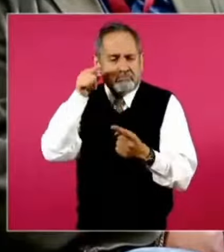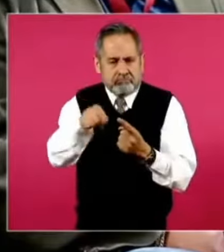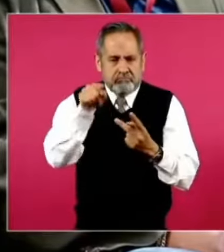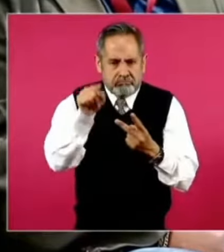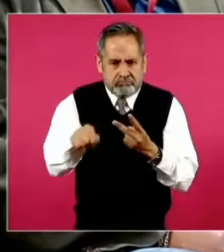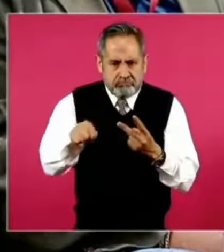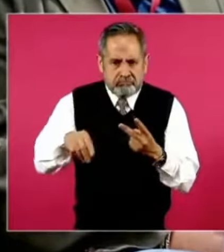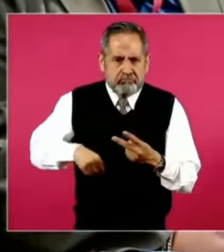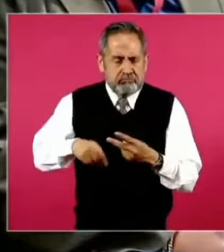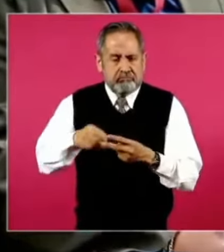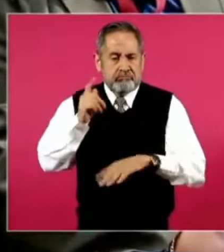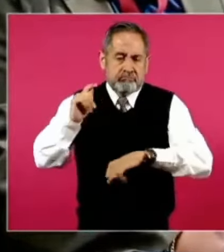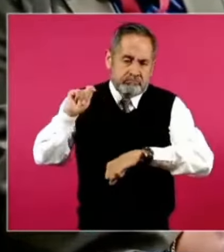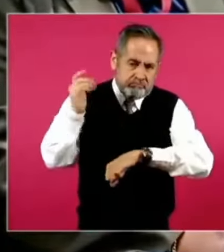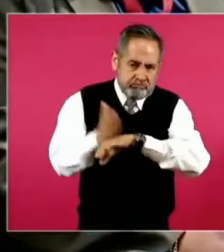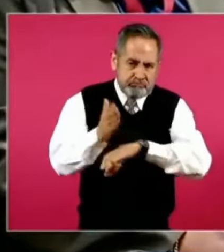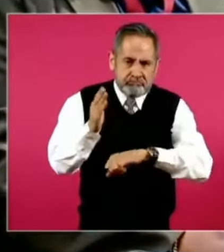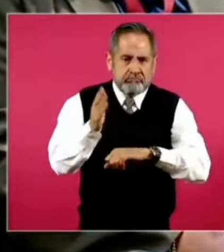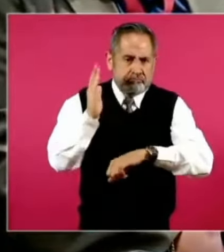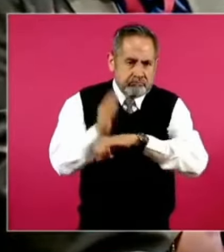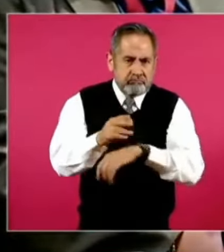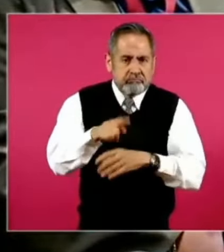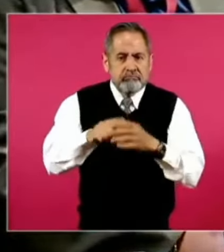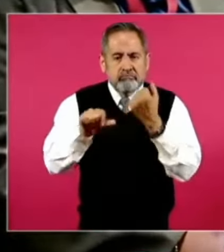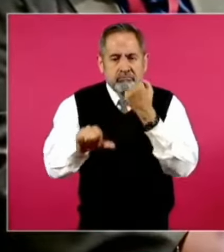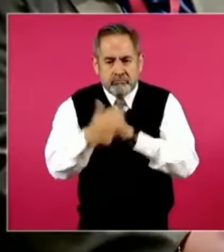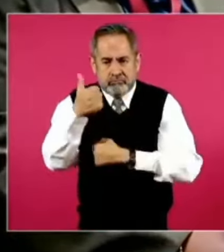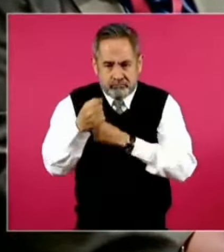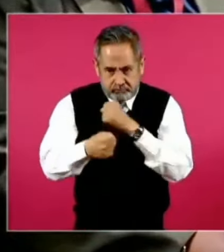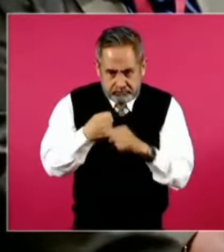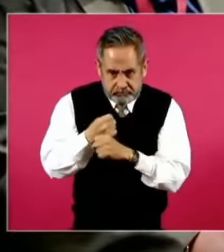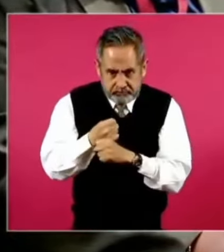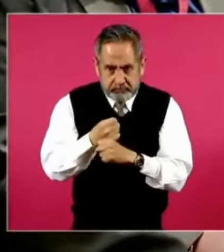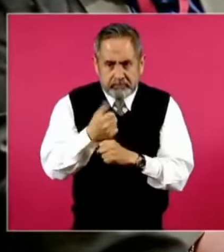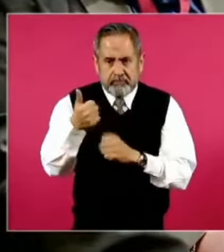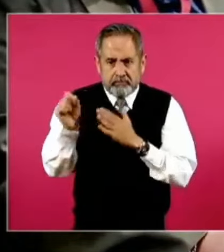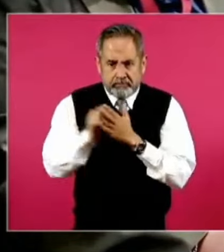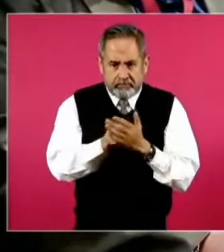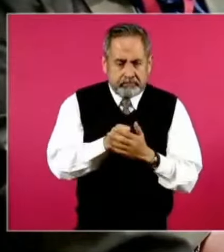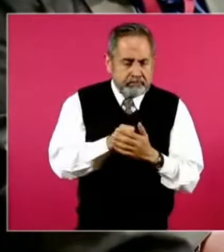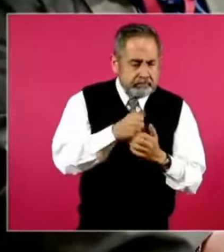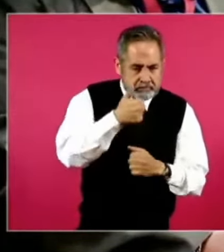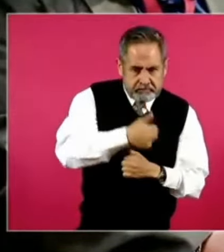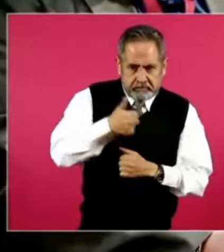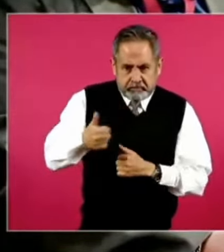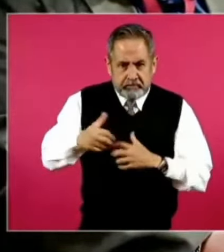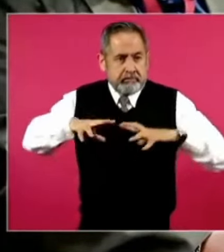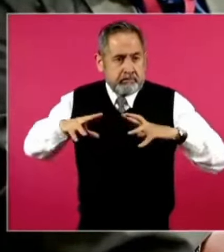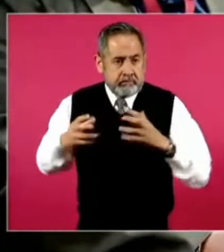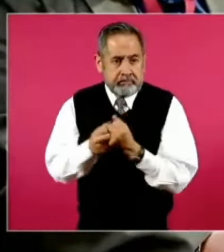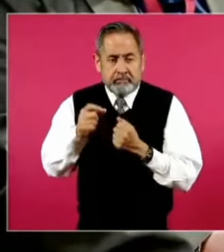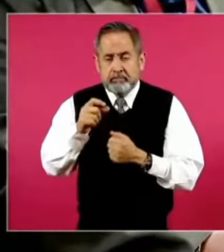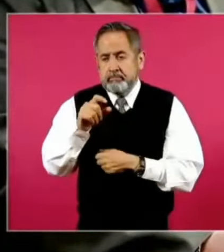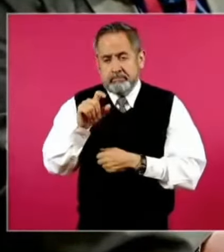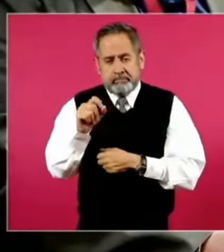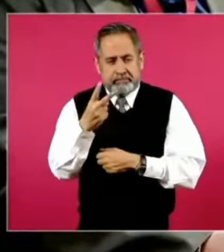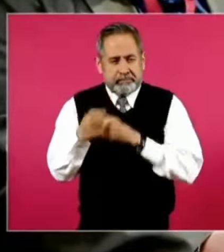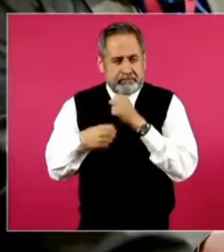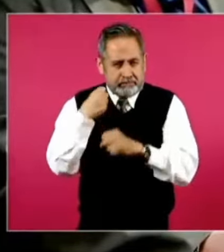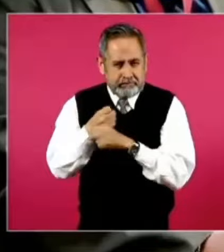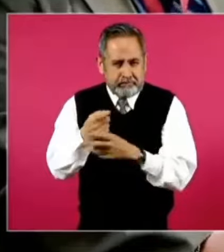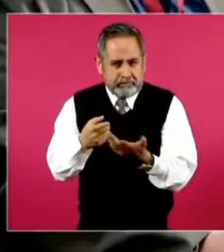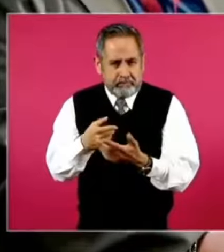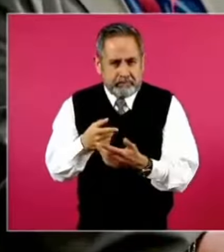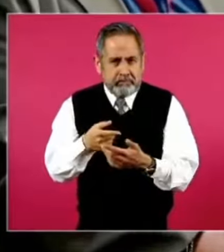tiene 2 condenas de 11 años y 6 meses cada condena. Son condenas